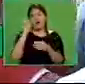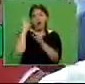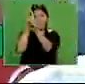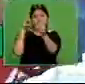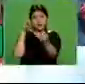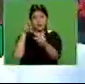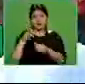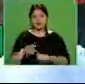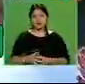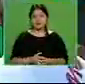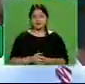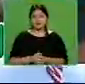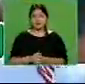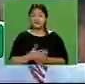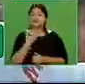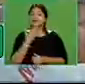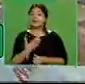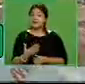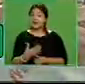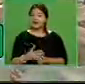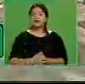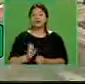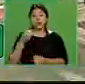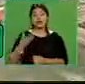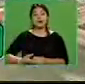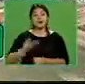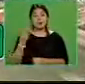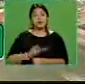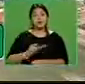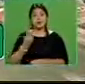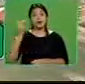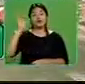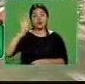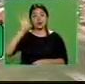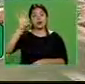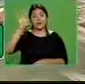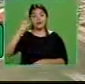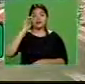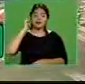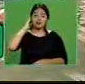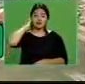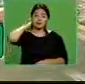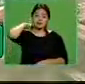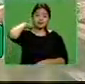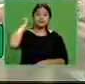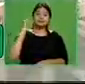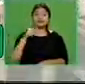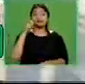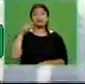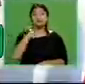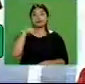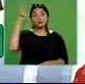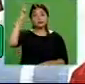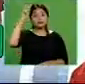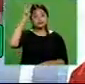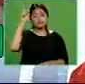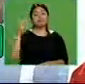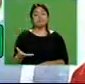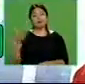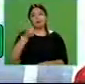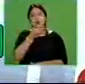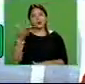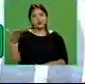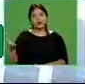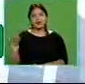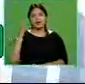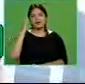Amazonas. Muchas gracias, Nicia. Muy importante la patria y sobre todo nuestros pueblos indígenas. Ustedes